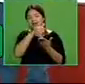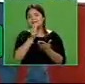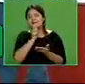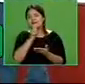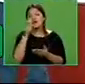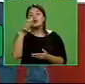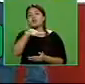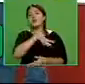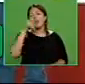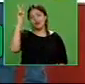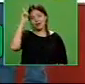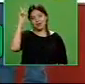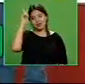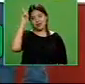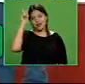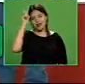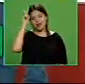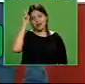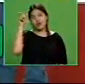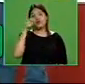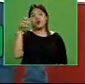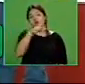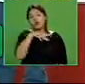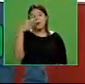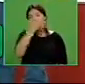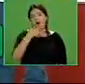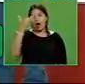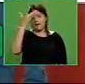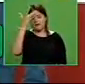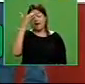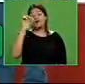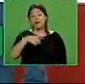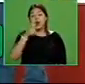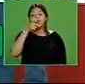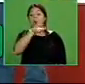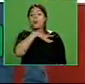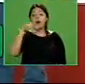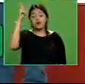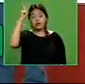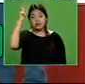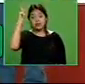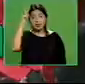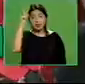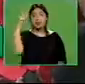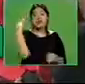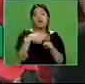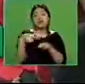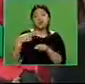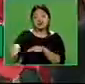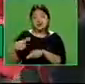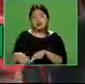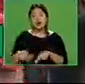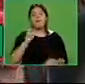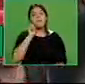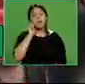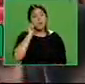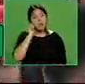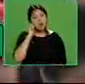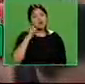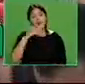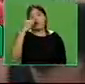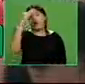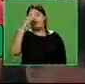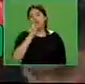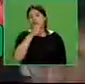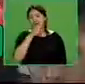pueblos indígenas, nuestros pueblos afro, y dentro de los pueblos indígenas, los niños, las mujeres, los adultos